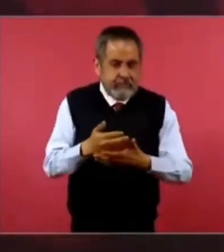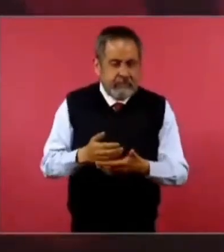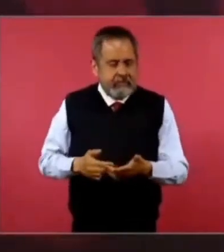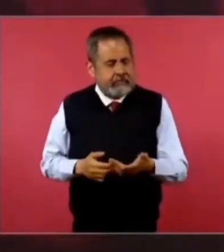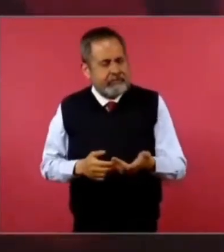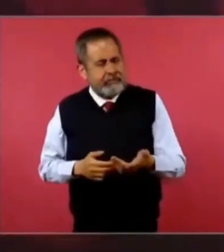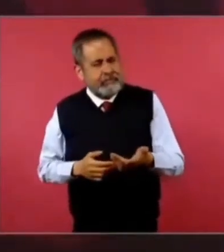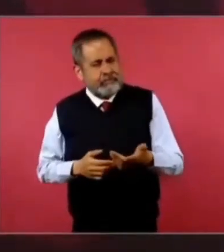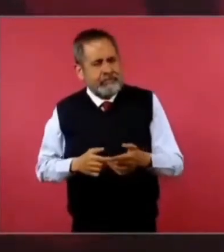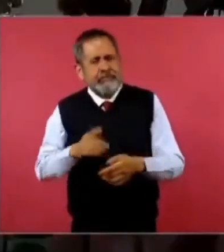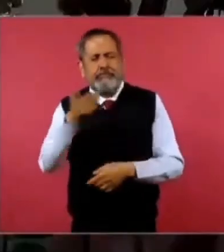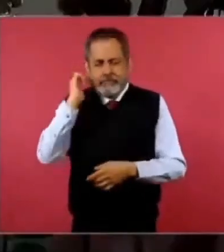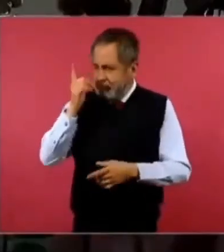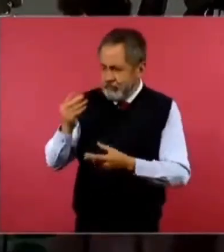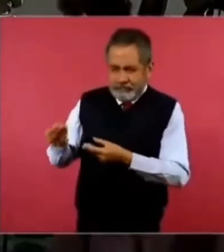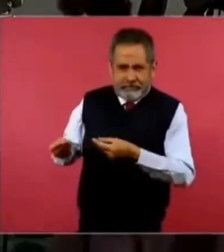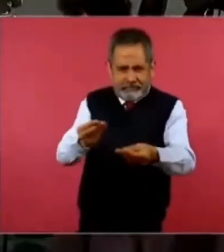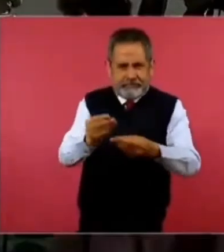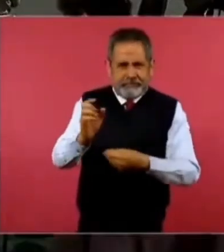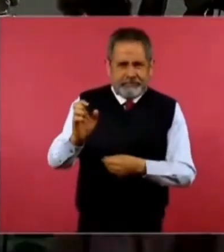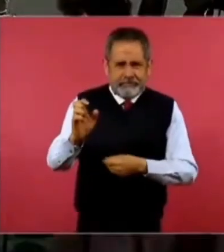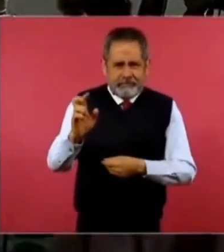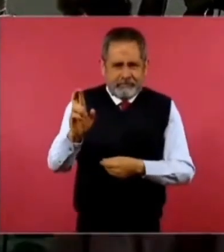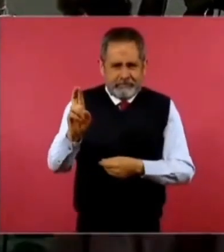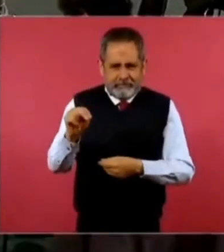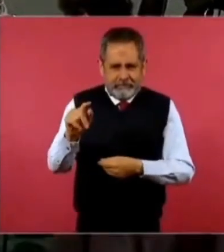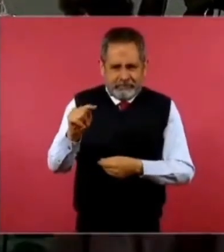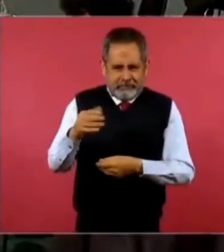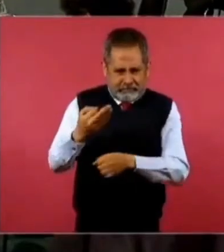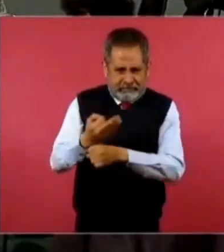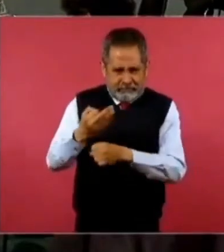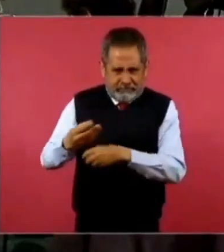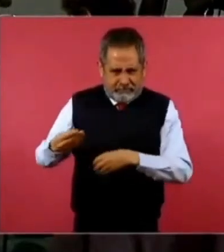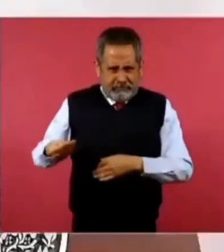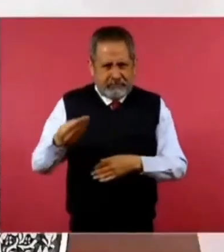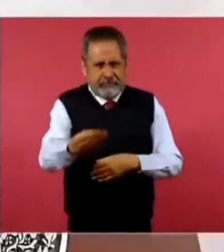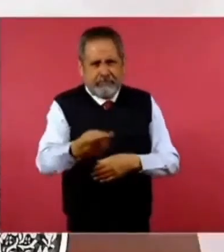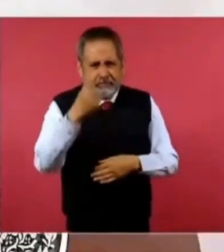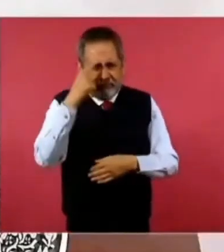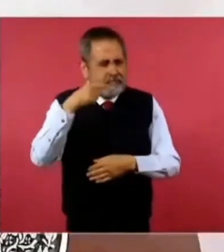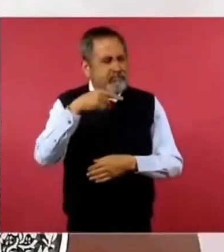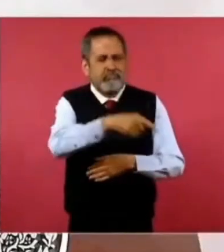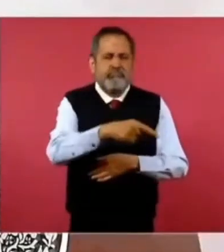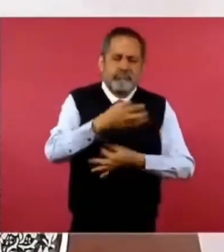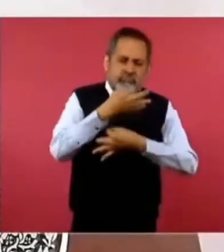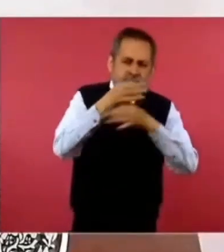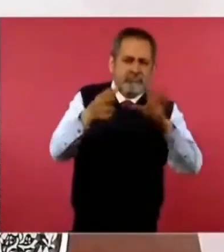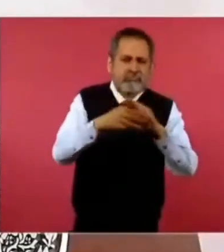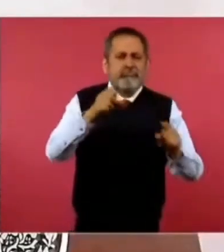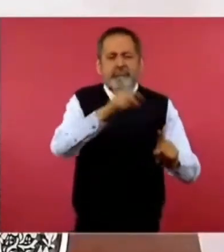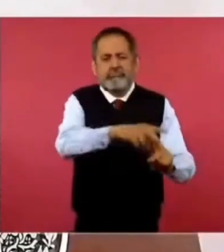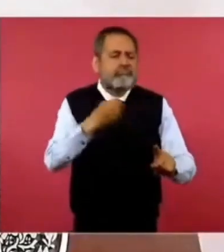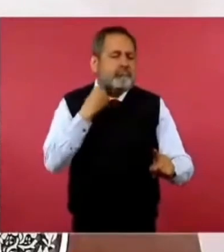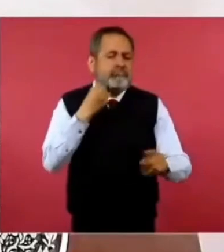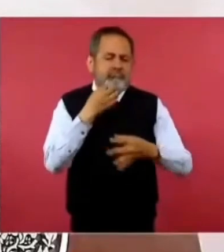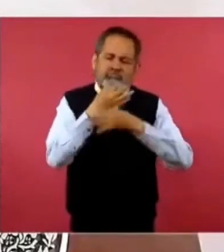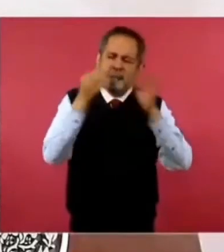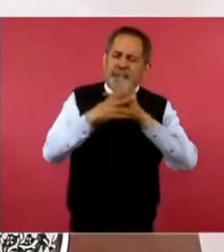ojalá y le entregues, Ernesto, ahora la declaración del abogado.